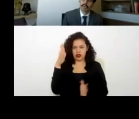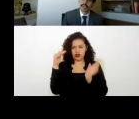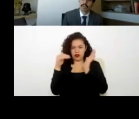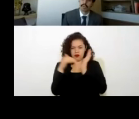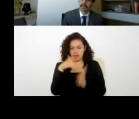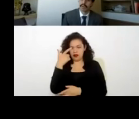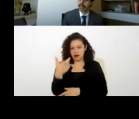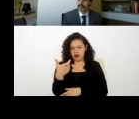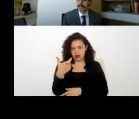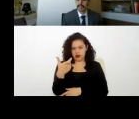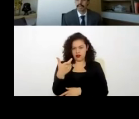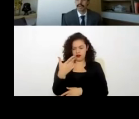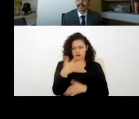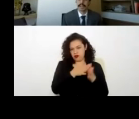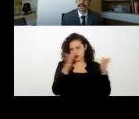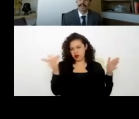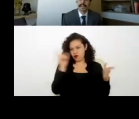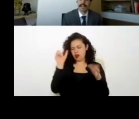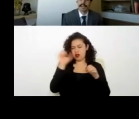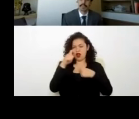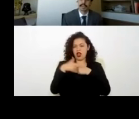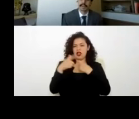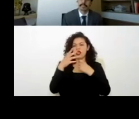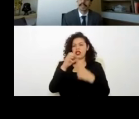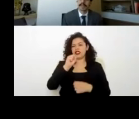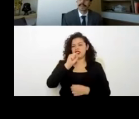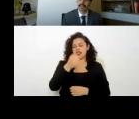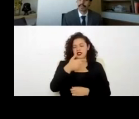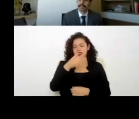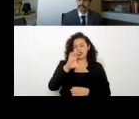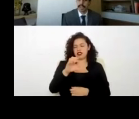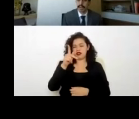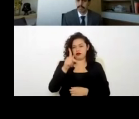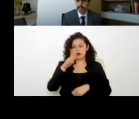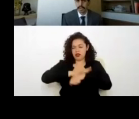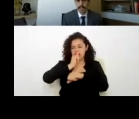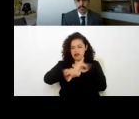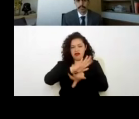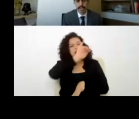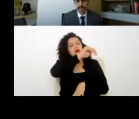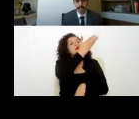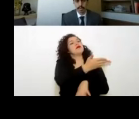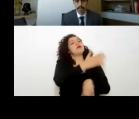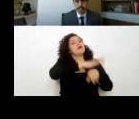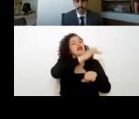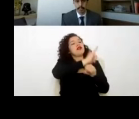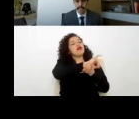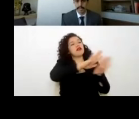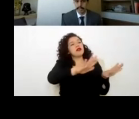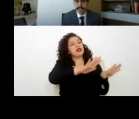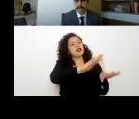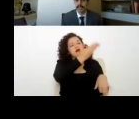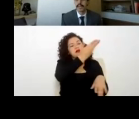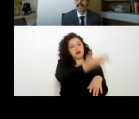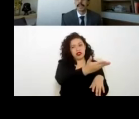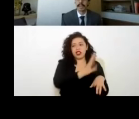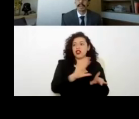cuando no se cumple con algún requerimiento de la Secretaría de Hacienda, digamos que les piden más información de algo y que ustedes no lo